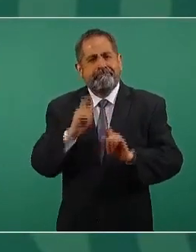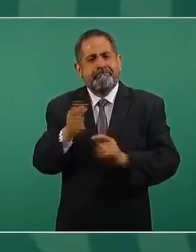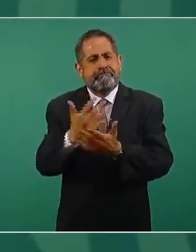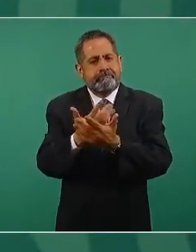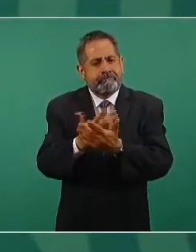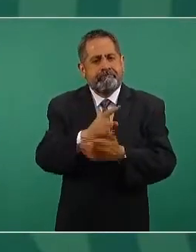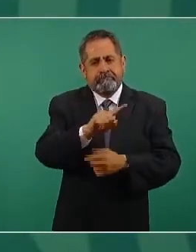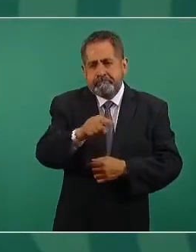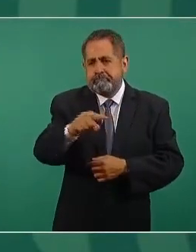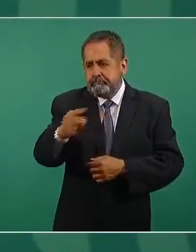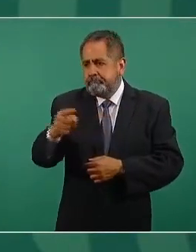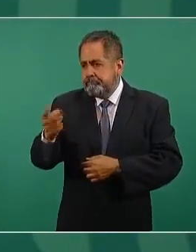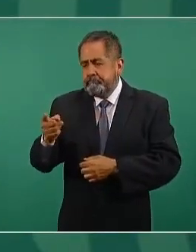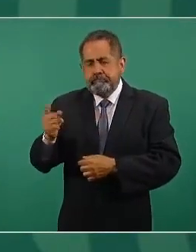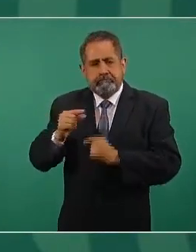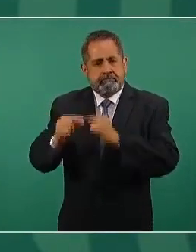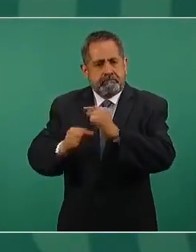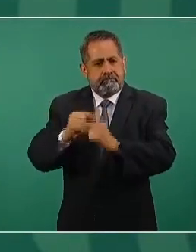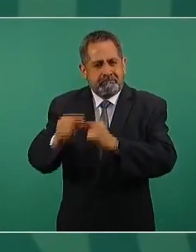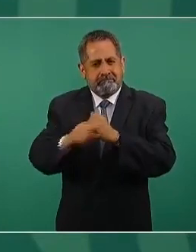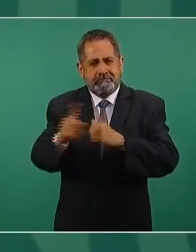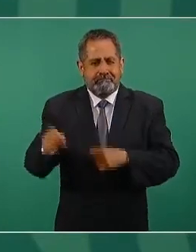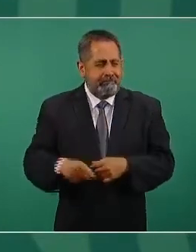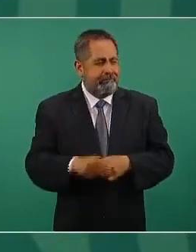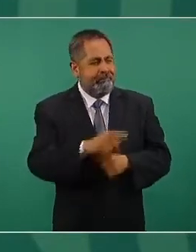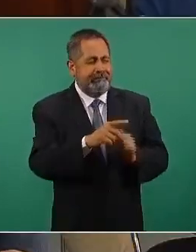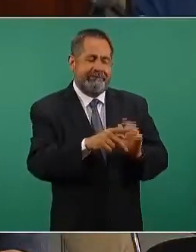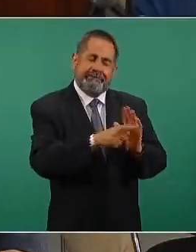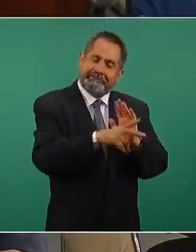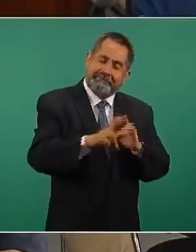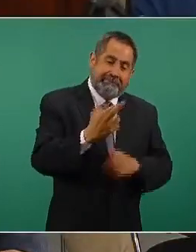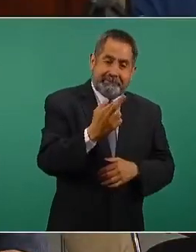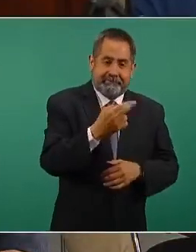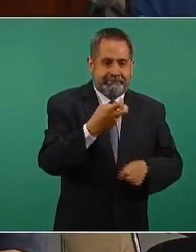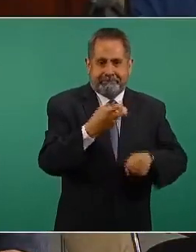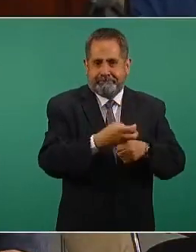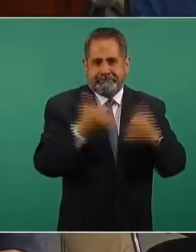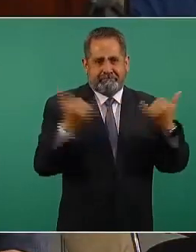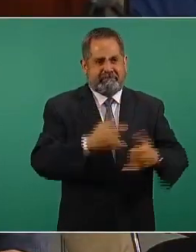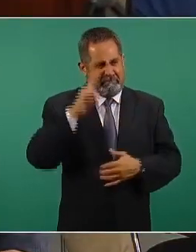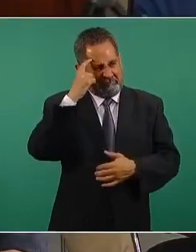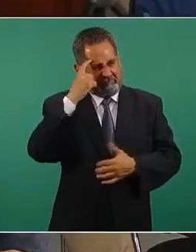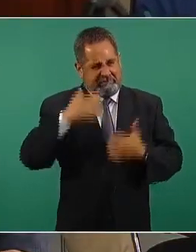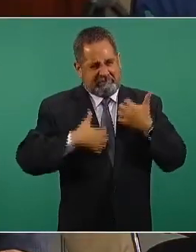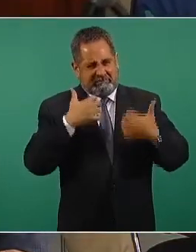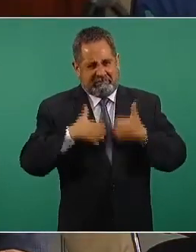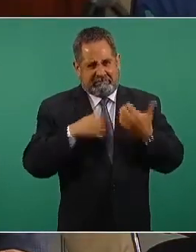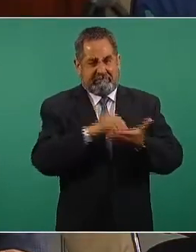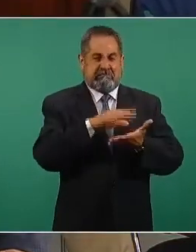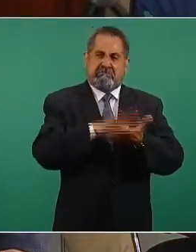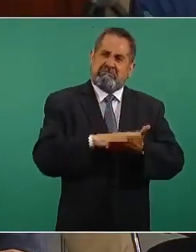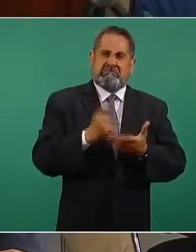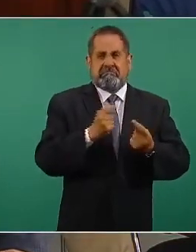va poco a poco. Bueno, en Reforma no podemos, porque Reforma está muy enojado con nosotros.